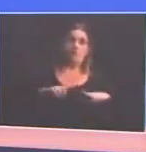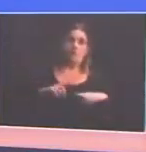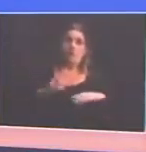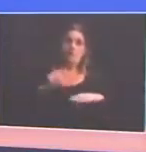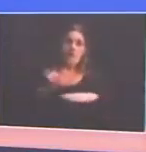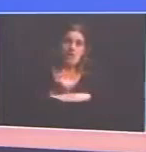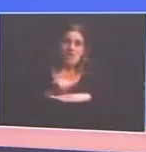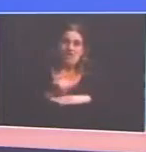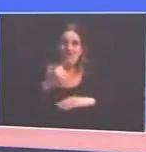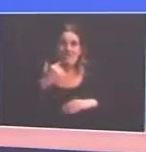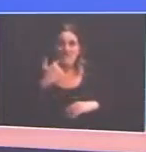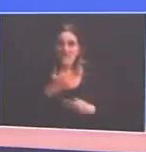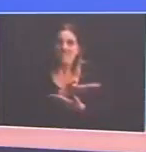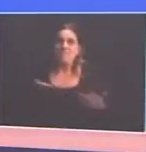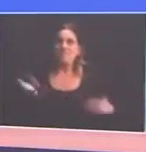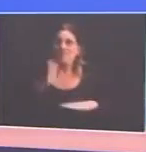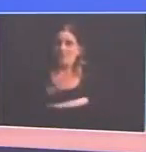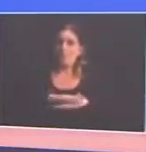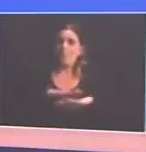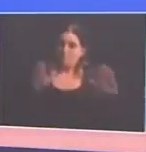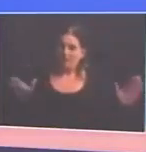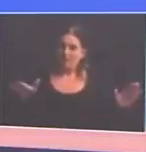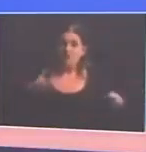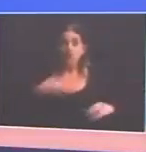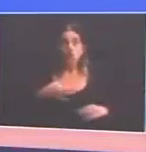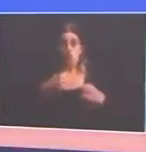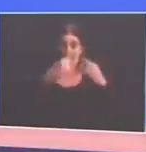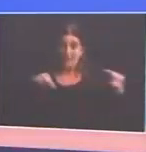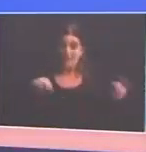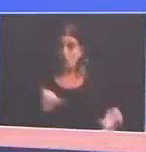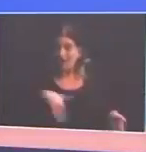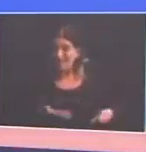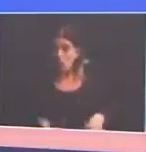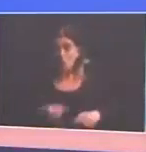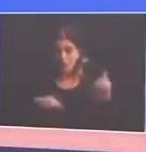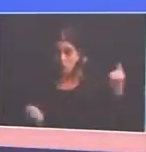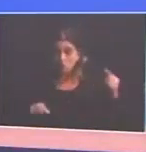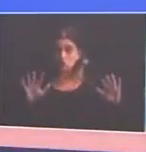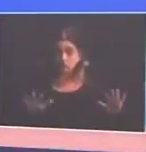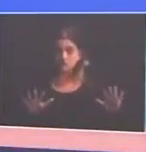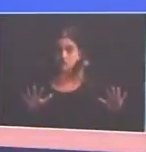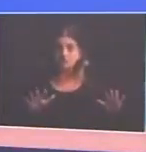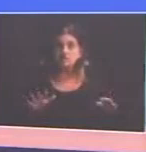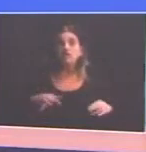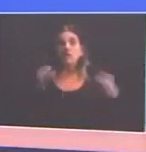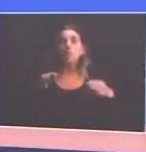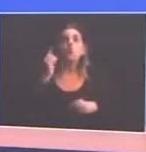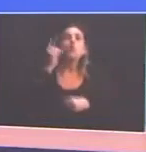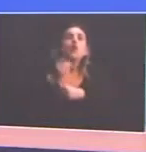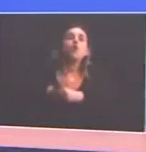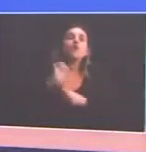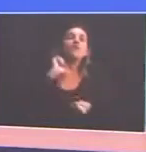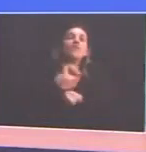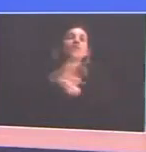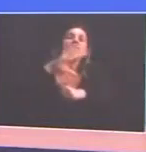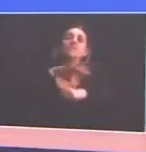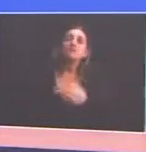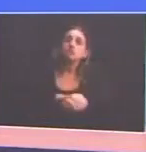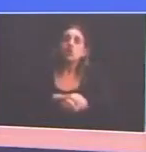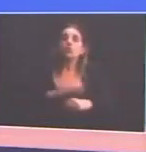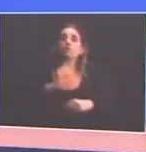China, lo lamenta, pero lo va a seguir haciendo. Si se quieren sumar, buenísimo, pero Uruguay va a seguir abriendo